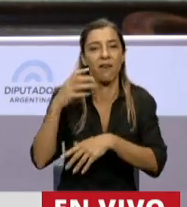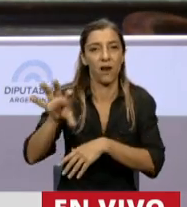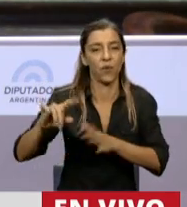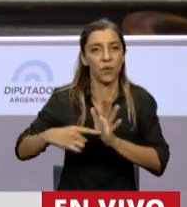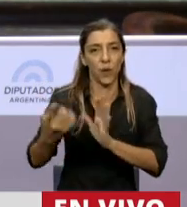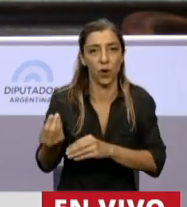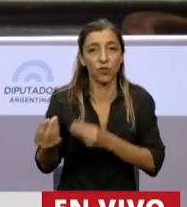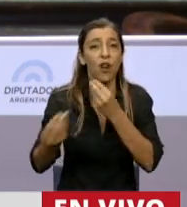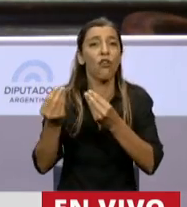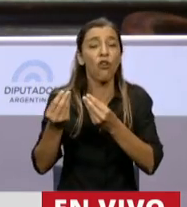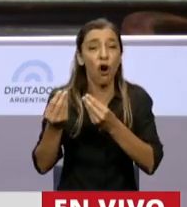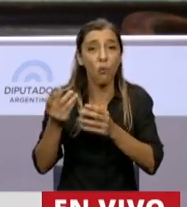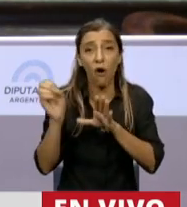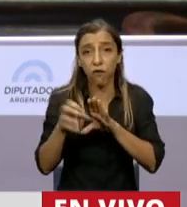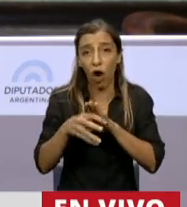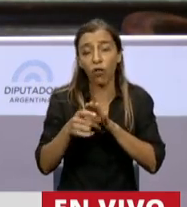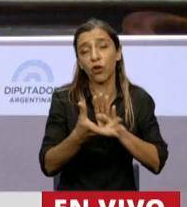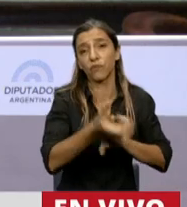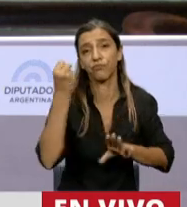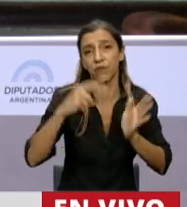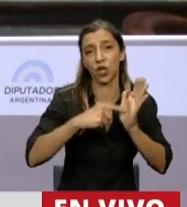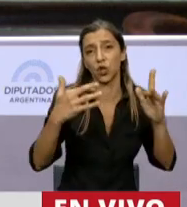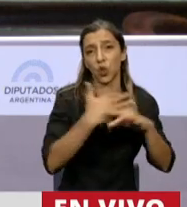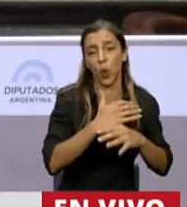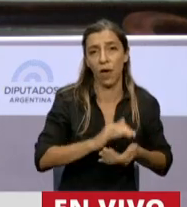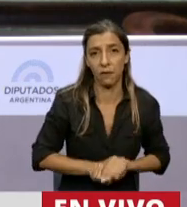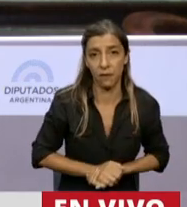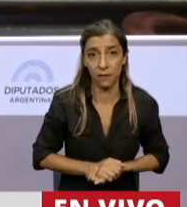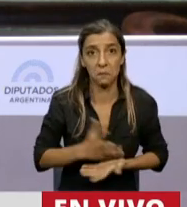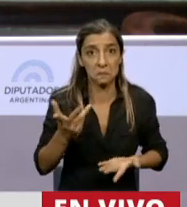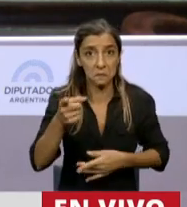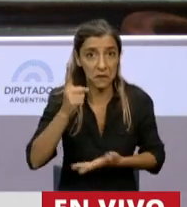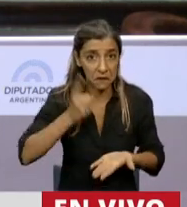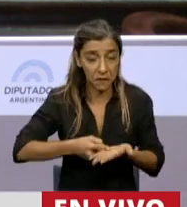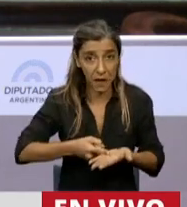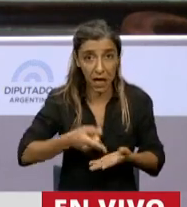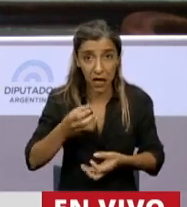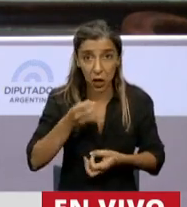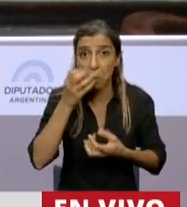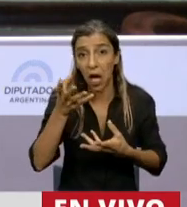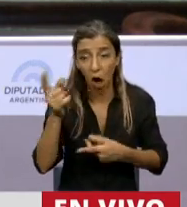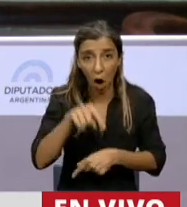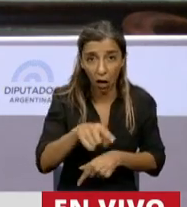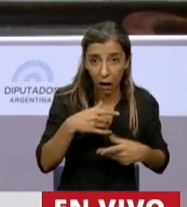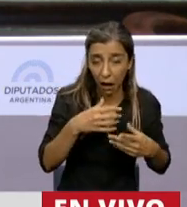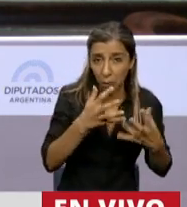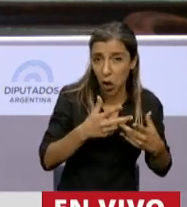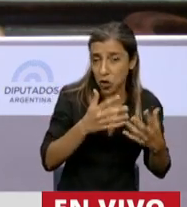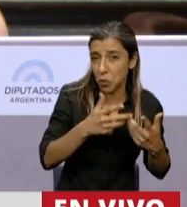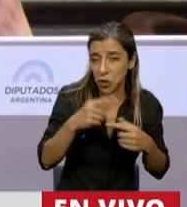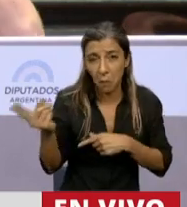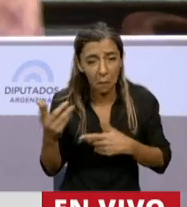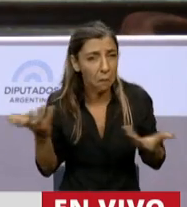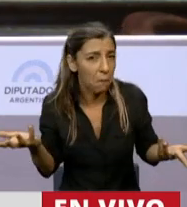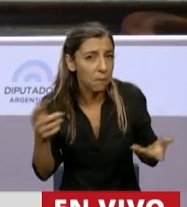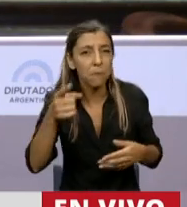recursos que le sacó a la ciudad. Me pregunto si ese decreto es mucho mejor que el que ustedes cuestionan. Me pregunto si ahí hubo federalismo. Y me